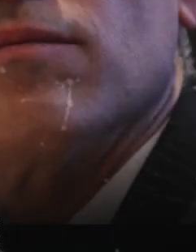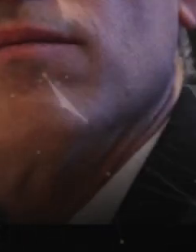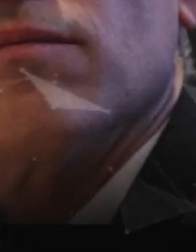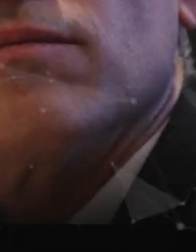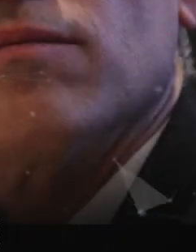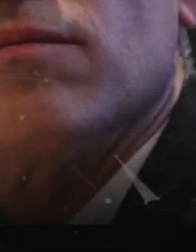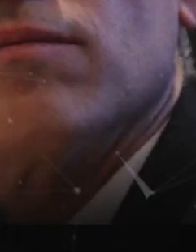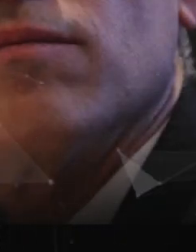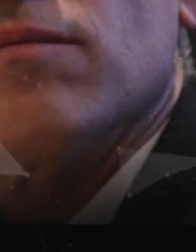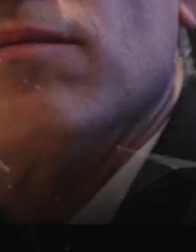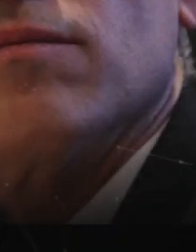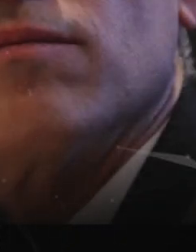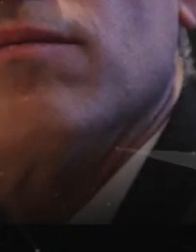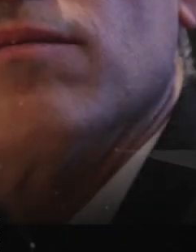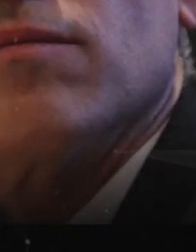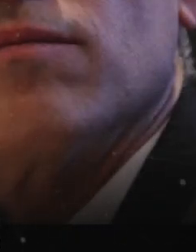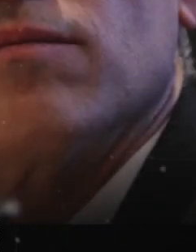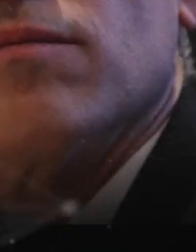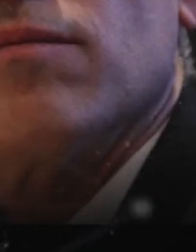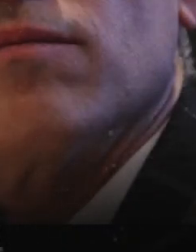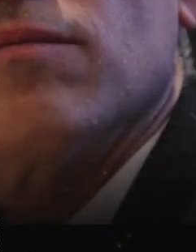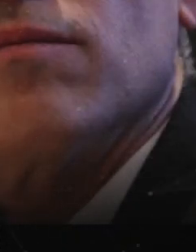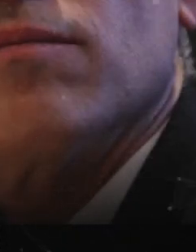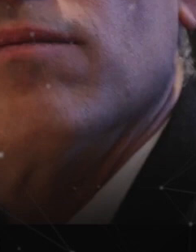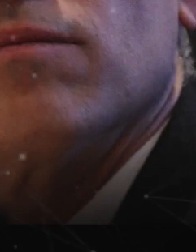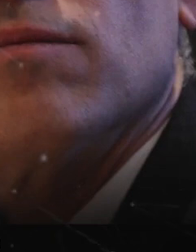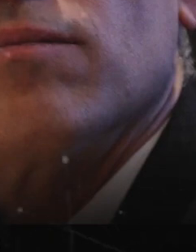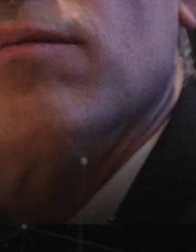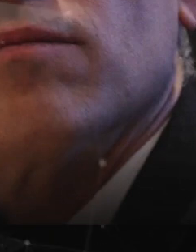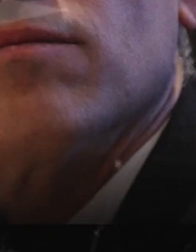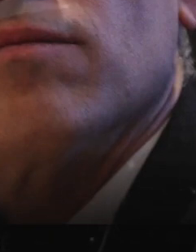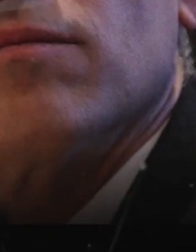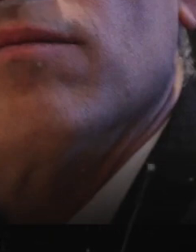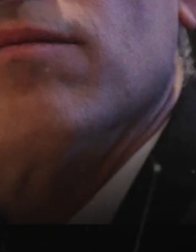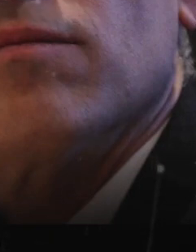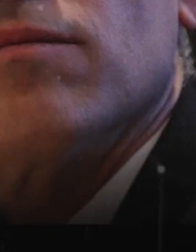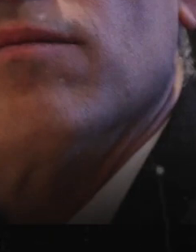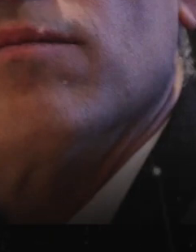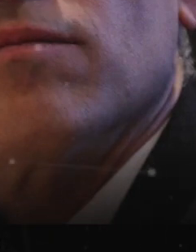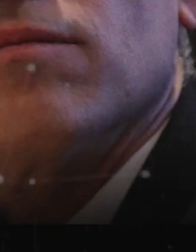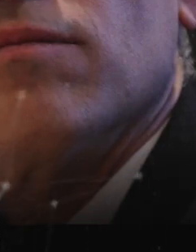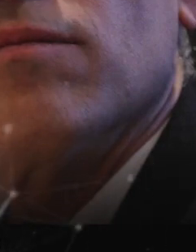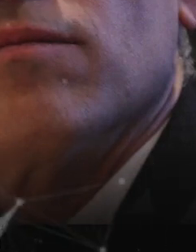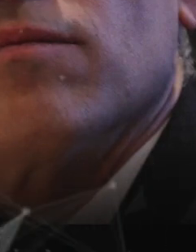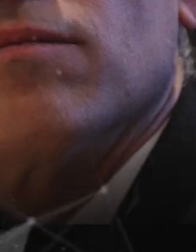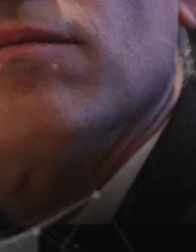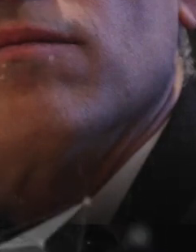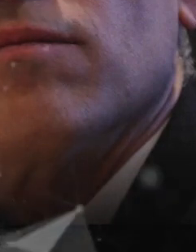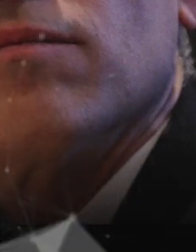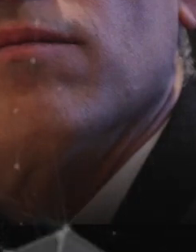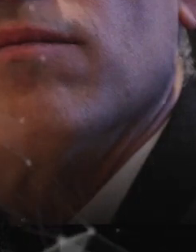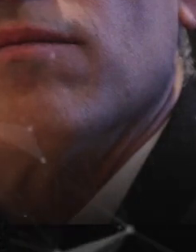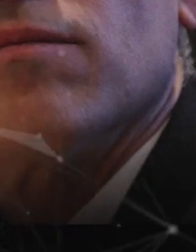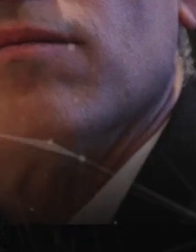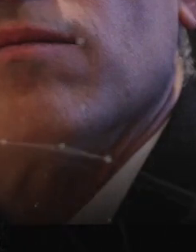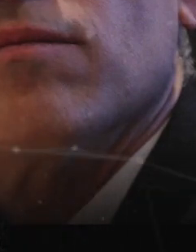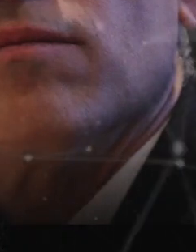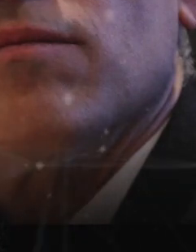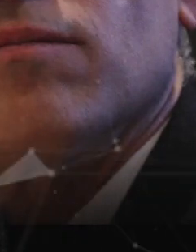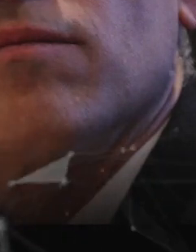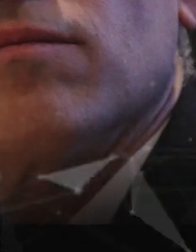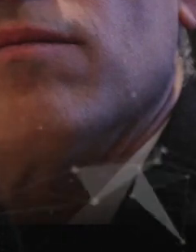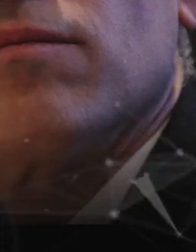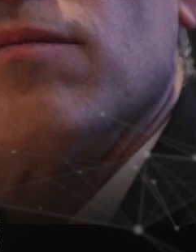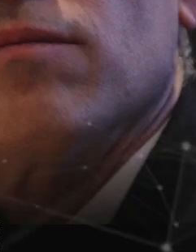Mantente informado y visita nuestra cuenta de Twitter, arroba escucha a diario, donde podrás encontrar notas destacadas y lo más reciente de